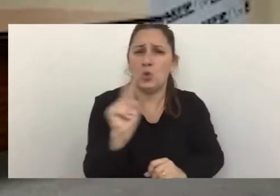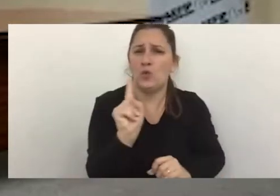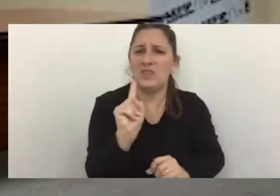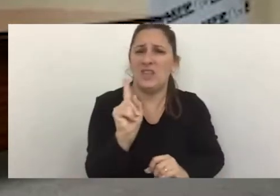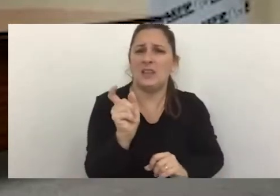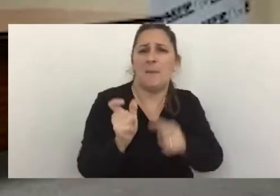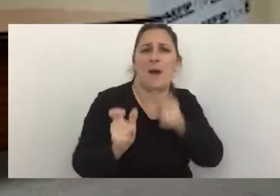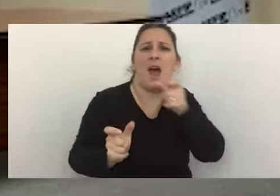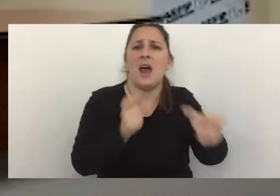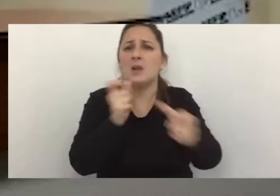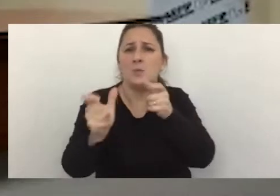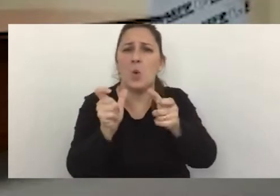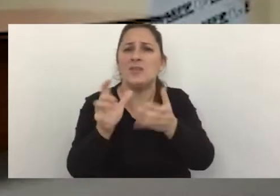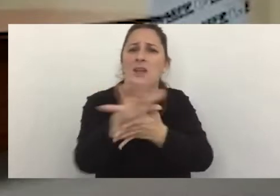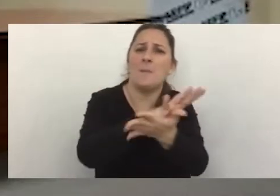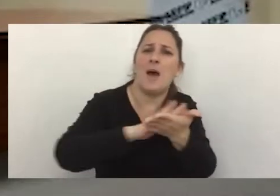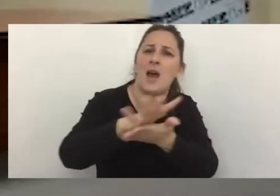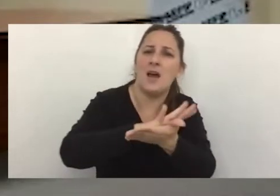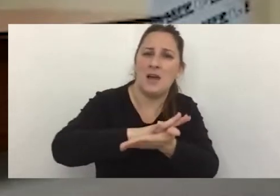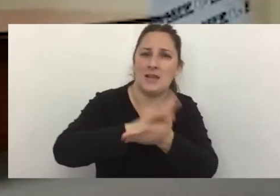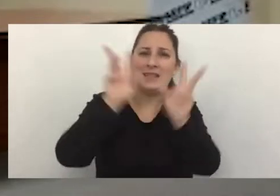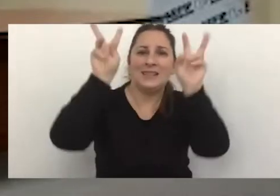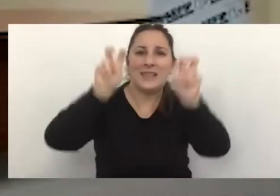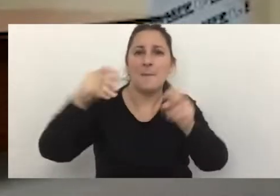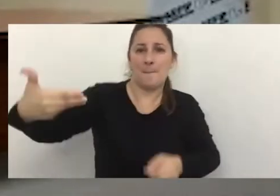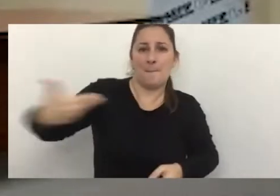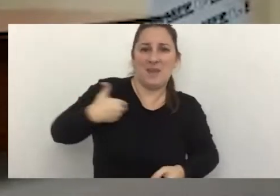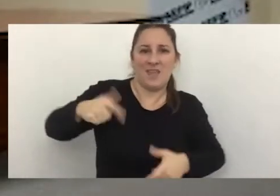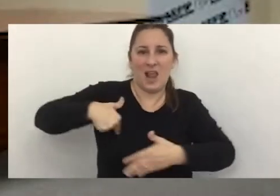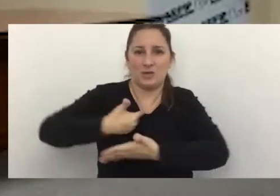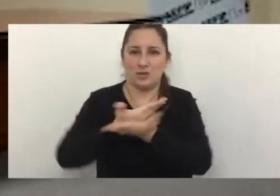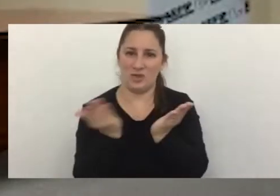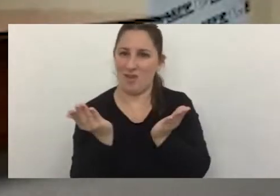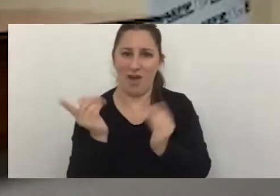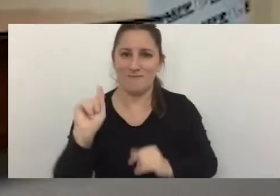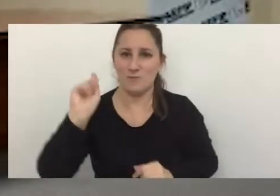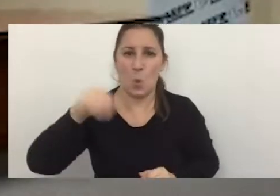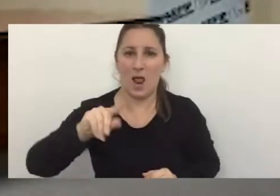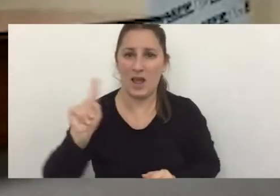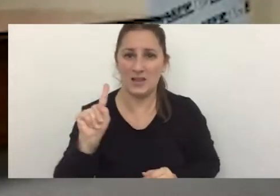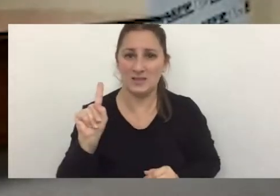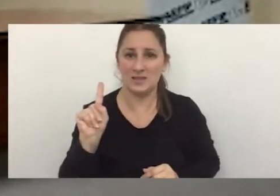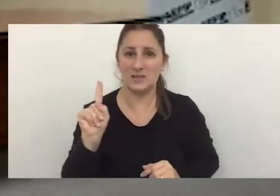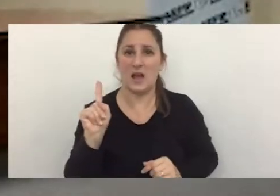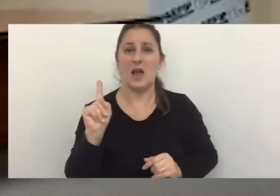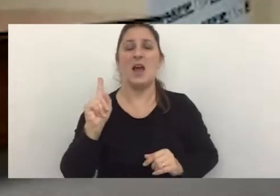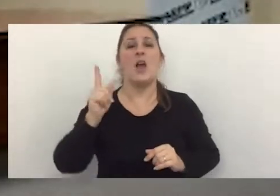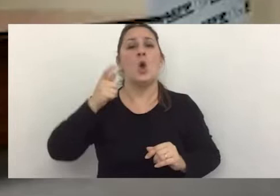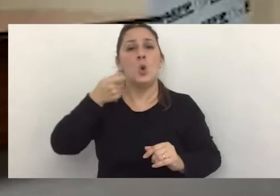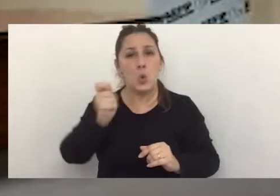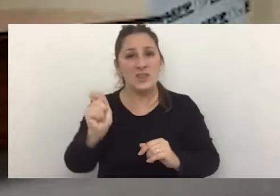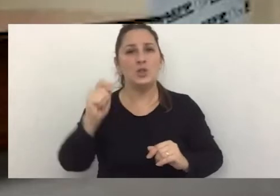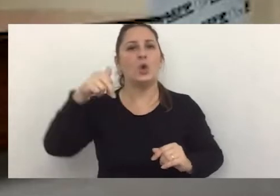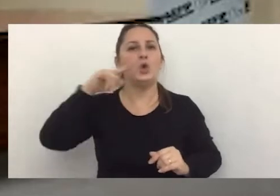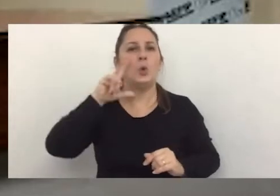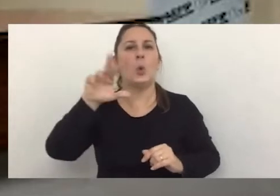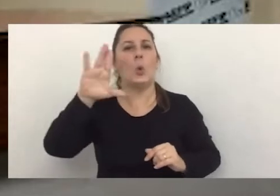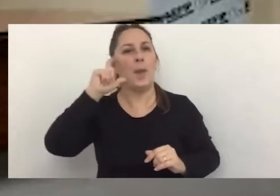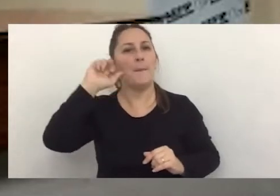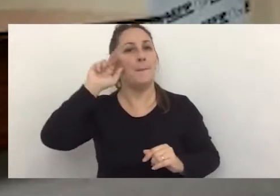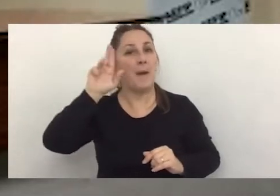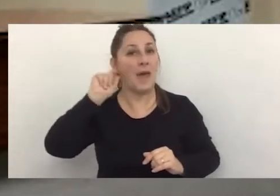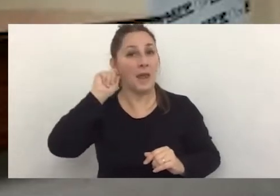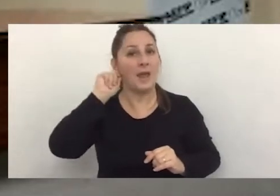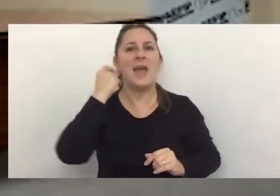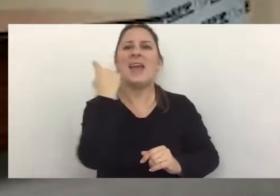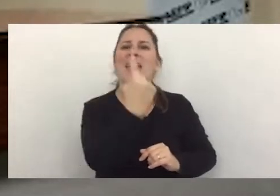justa a la sociedad. Porque en el juicio de Nuremberg se comprobó que cada uno de los